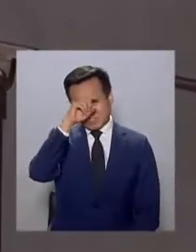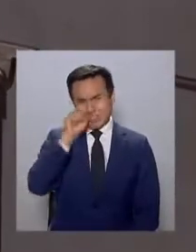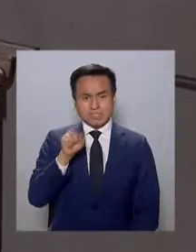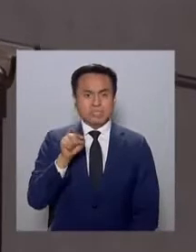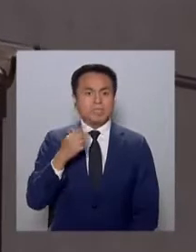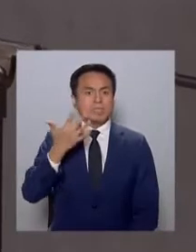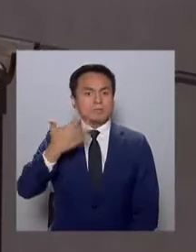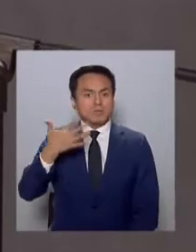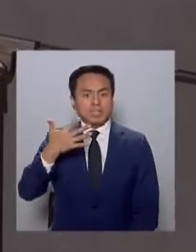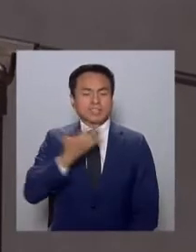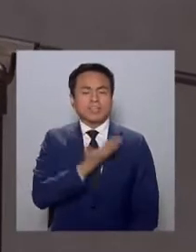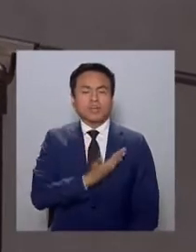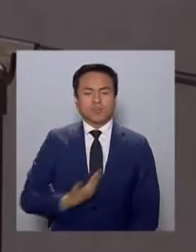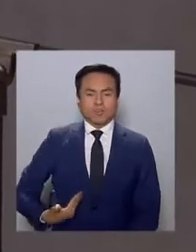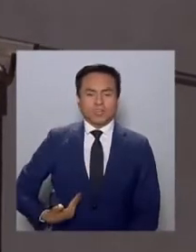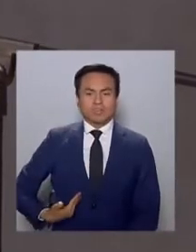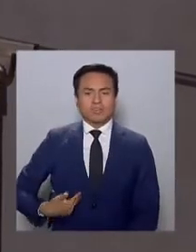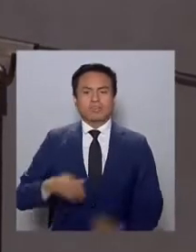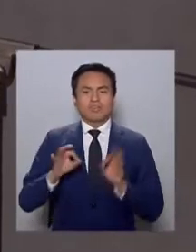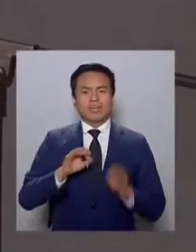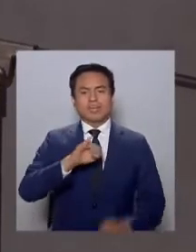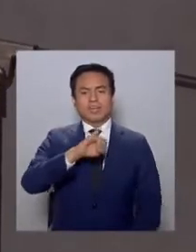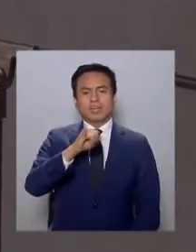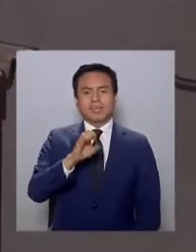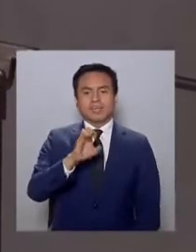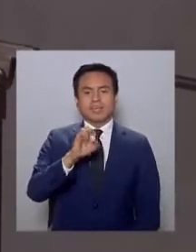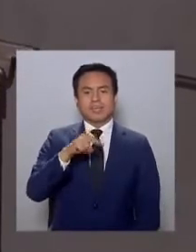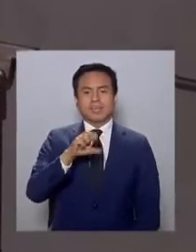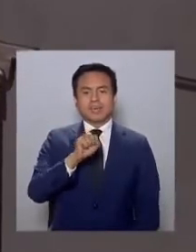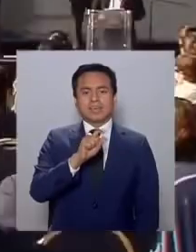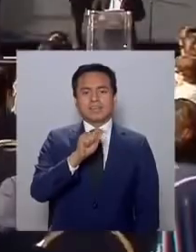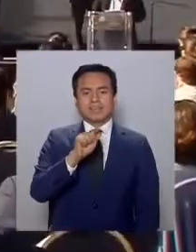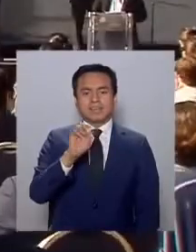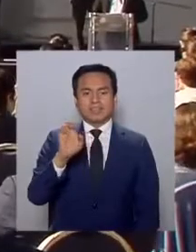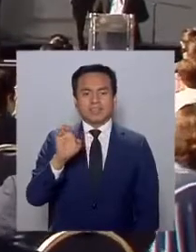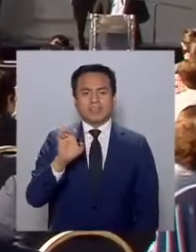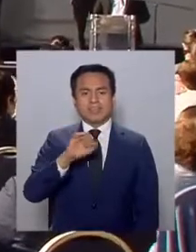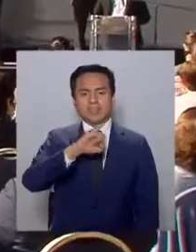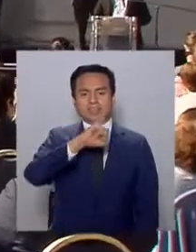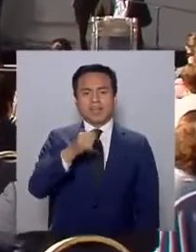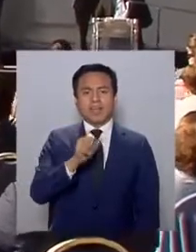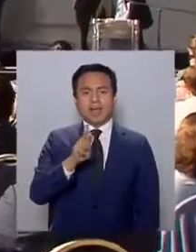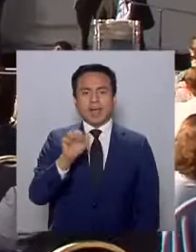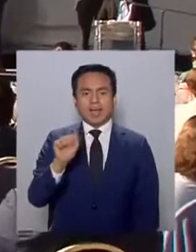ser importante en nuestro gobierno, a doña Janet Jara Román.